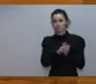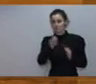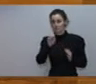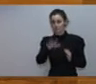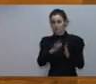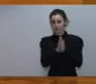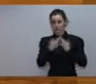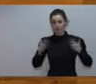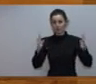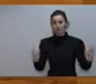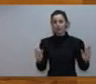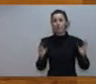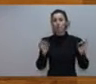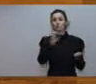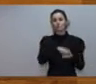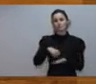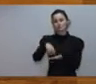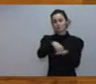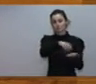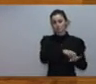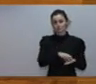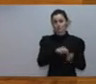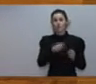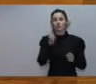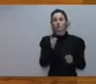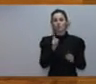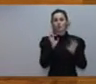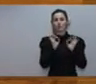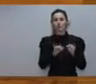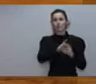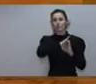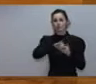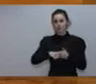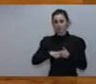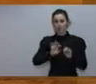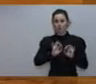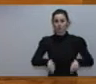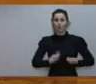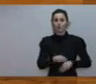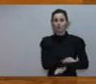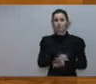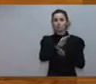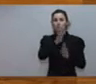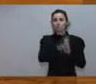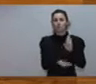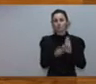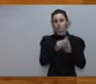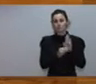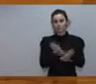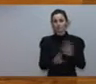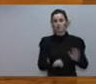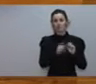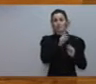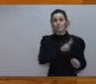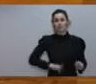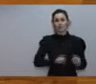centros, solamente 18 sirven productos de cercanía o ecológicos en sus menús, mientras que hay 75